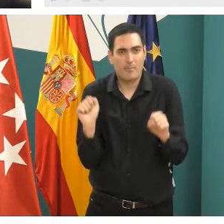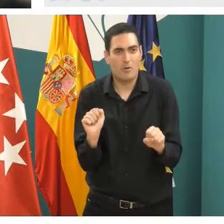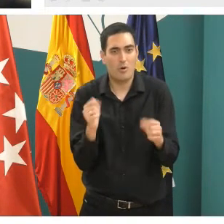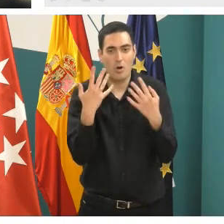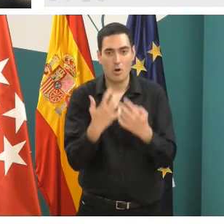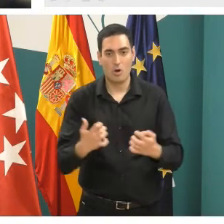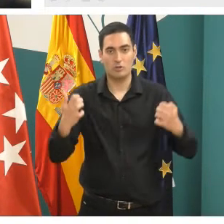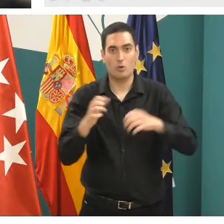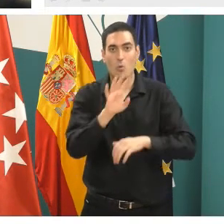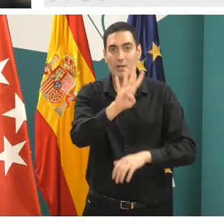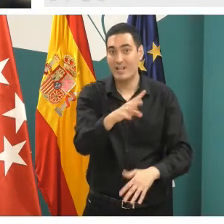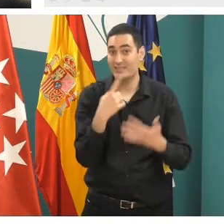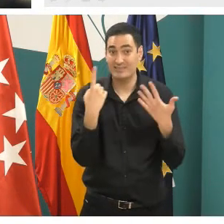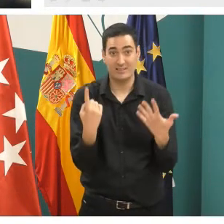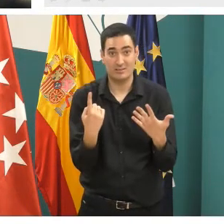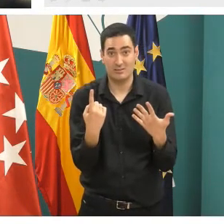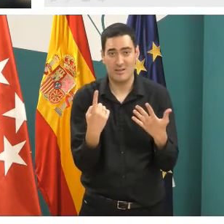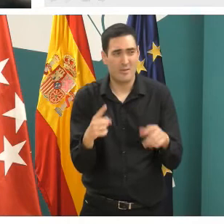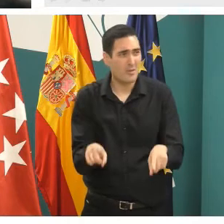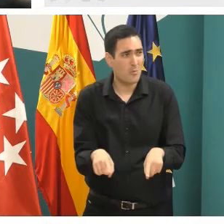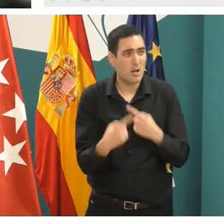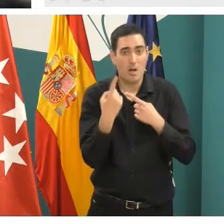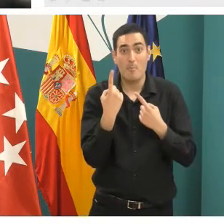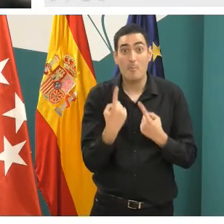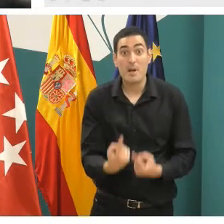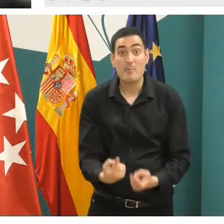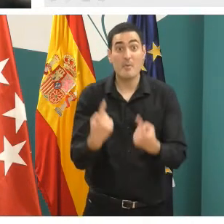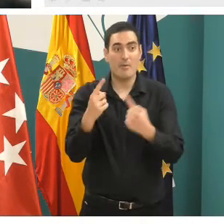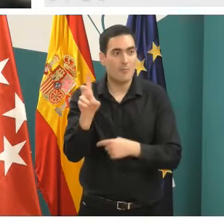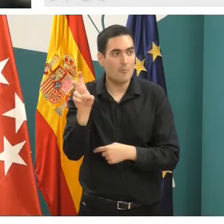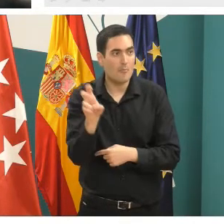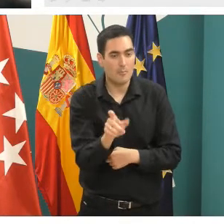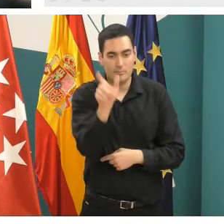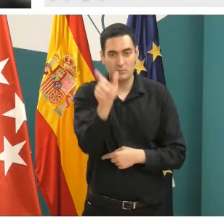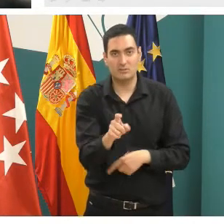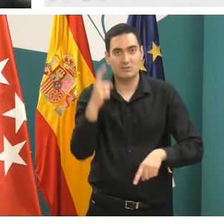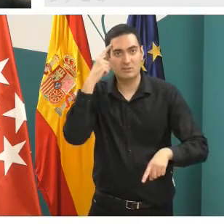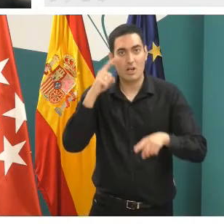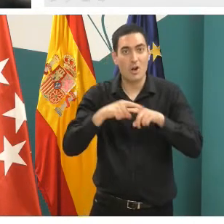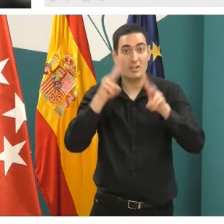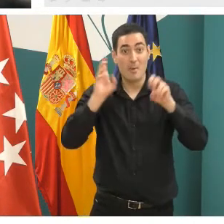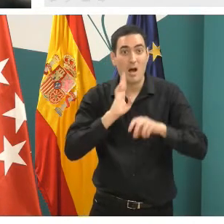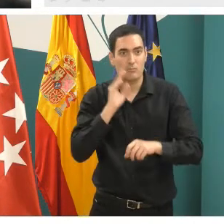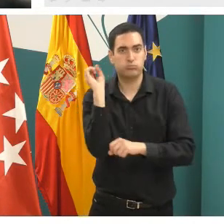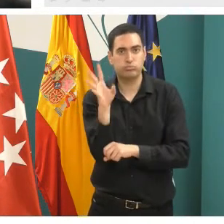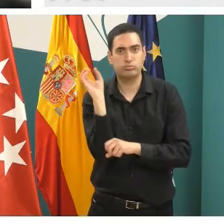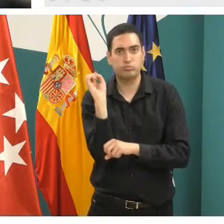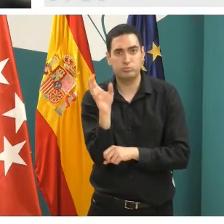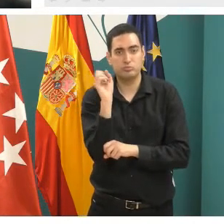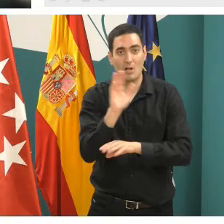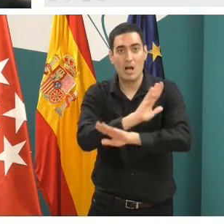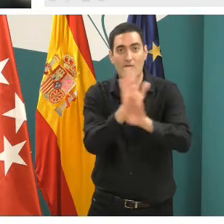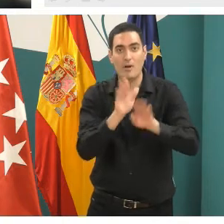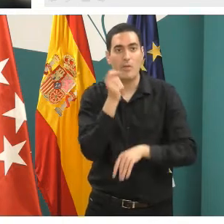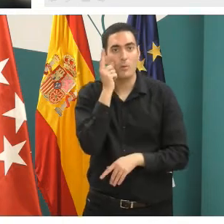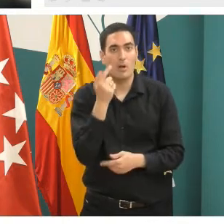número 46, era la primera vez que invitaban a un psicólogo a hablar de estos temas. Y luego se dieron cuenta de